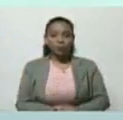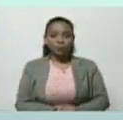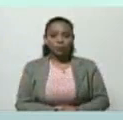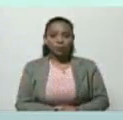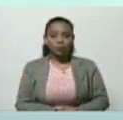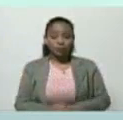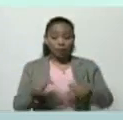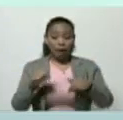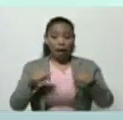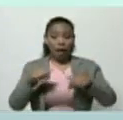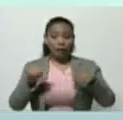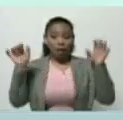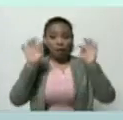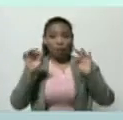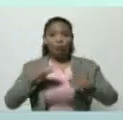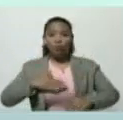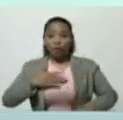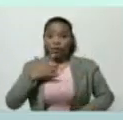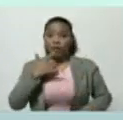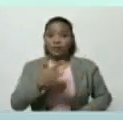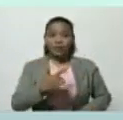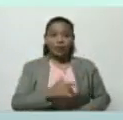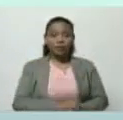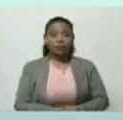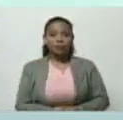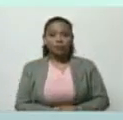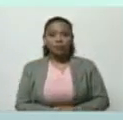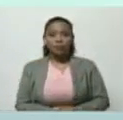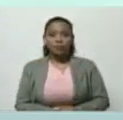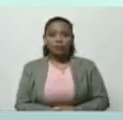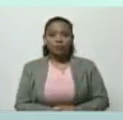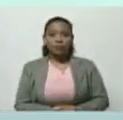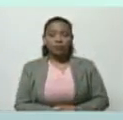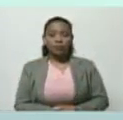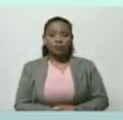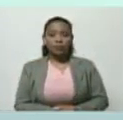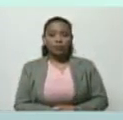estas alturas podemos decir que es de una